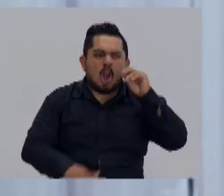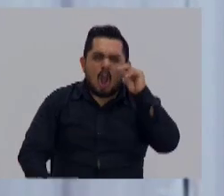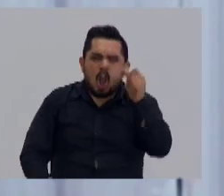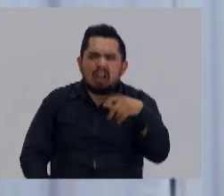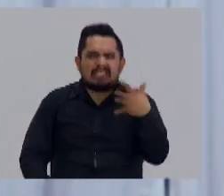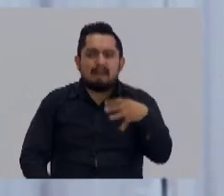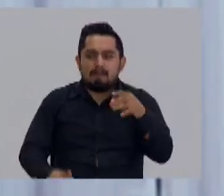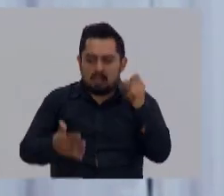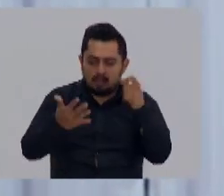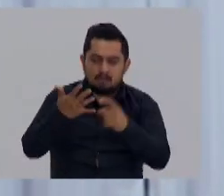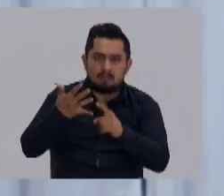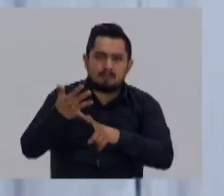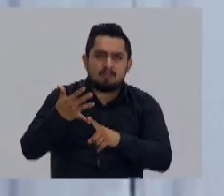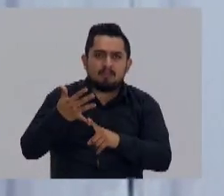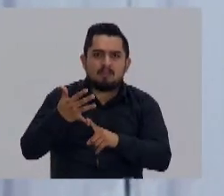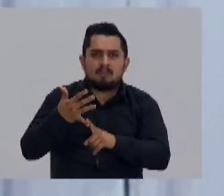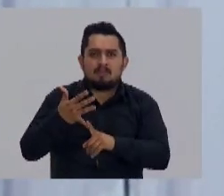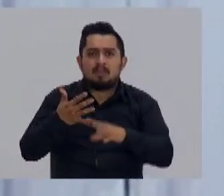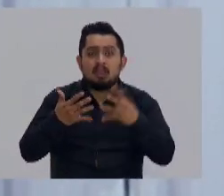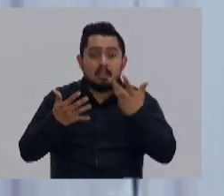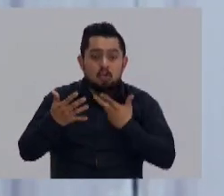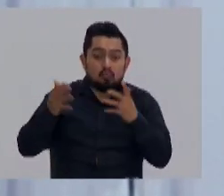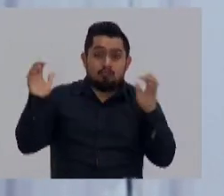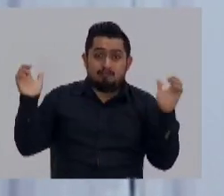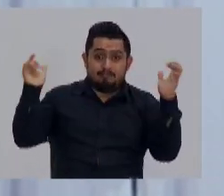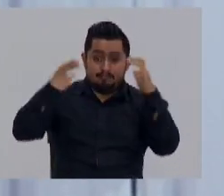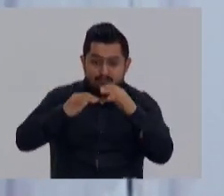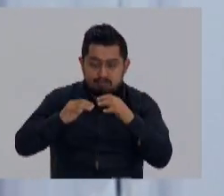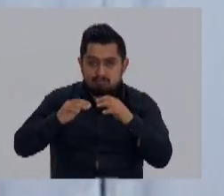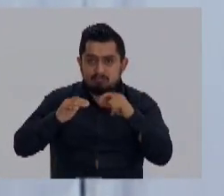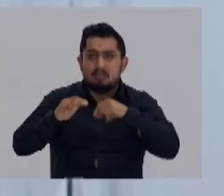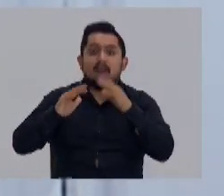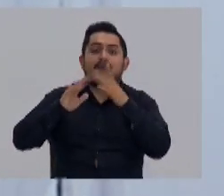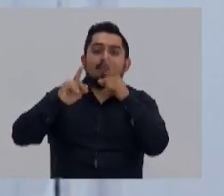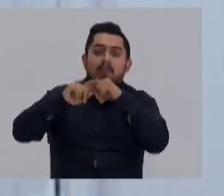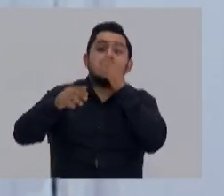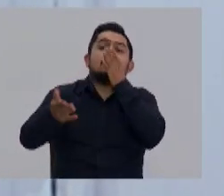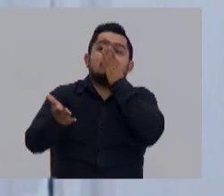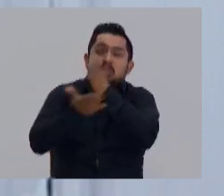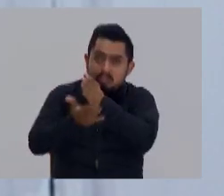rapidito, a congregarte.